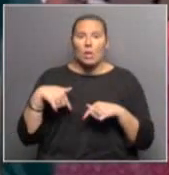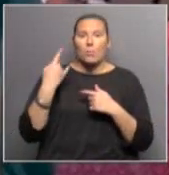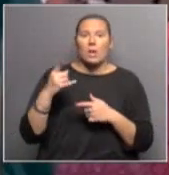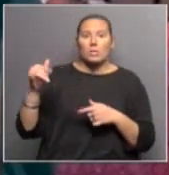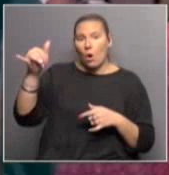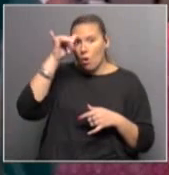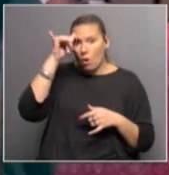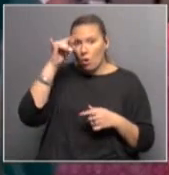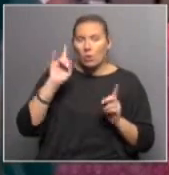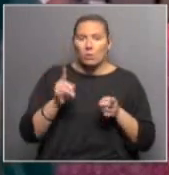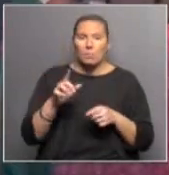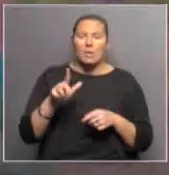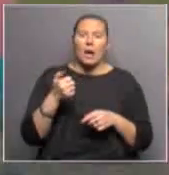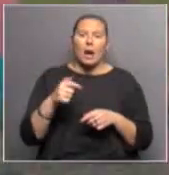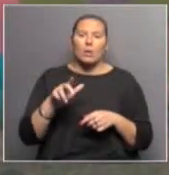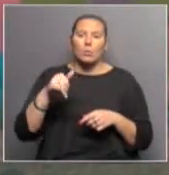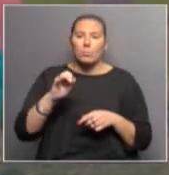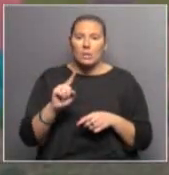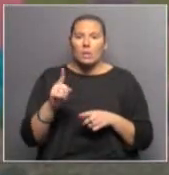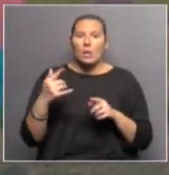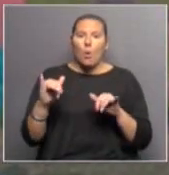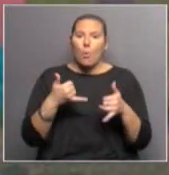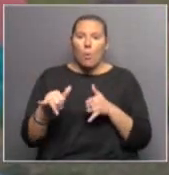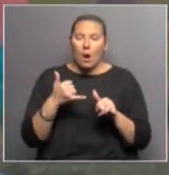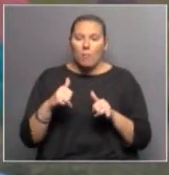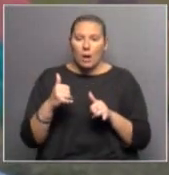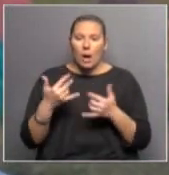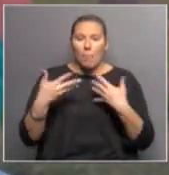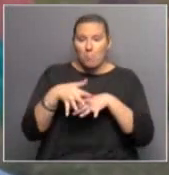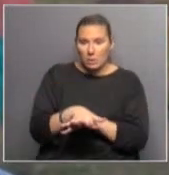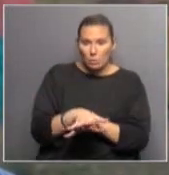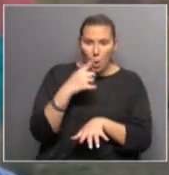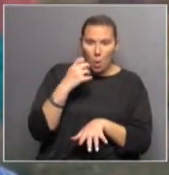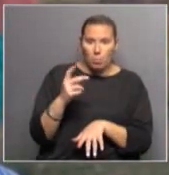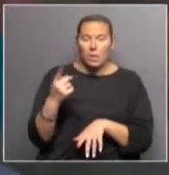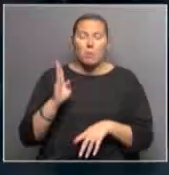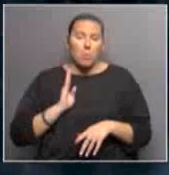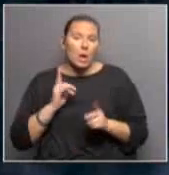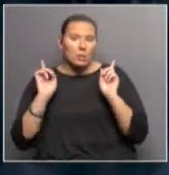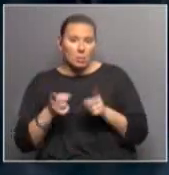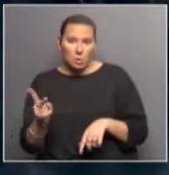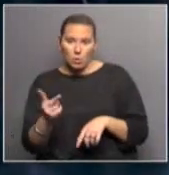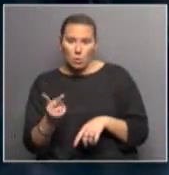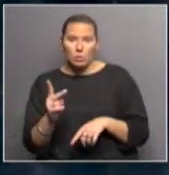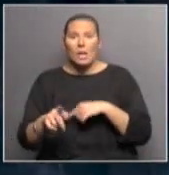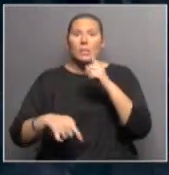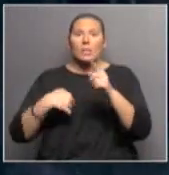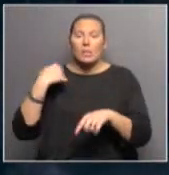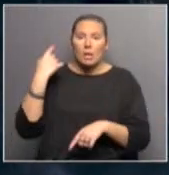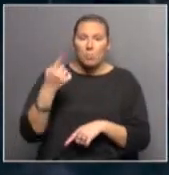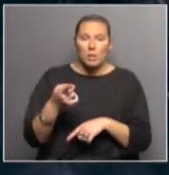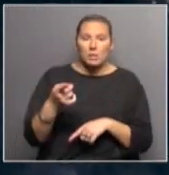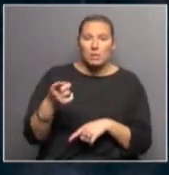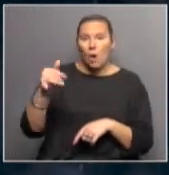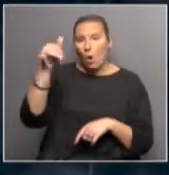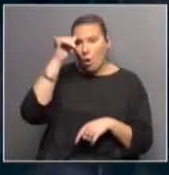un pasaje por Alumni que era femenino, ahí jugaba en masculino, o sea, mixto y femenino, los dos juntos. Y bueno, después pasé a